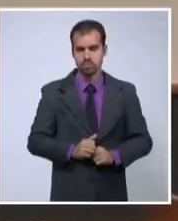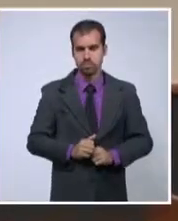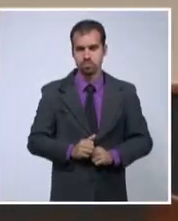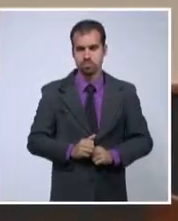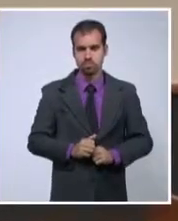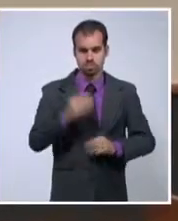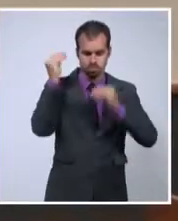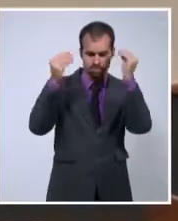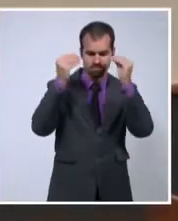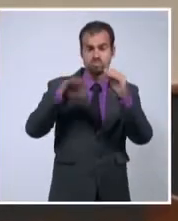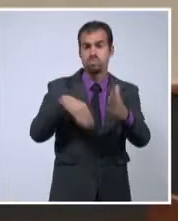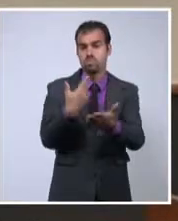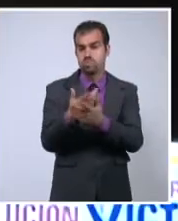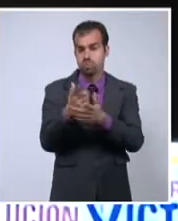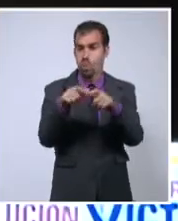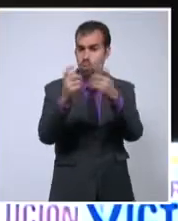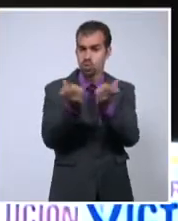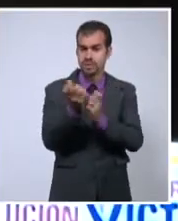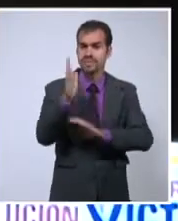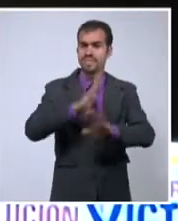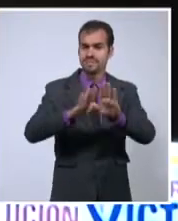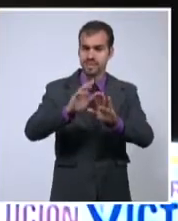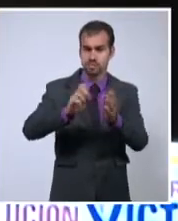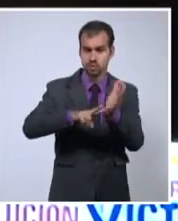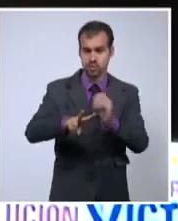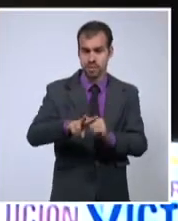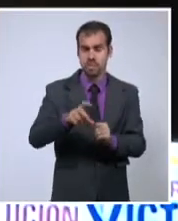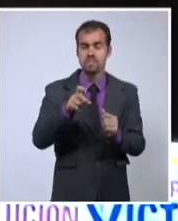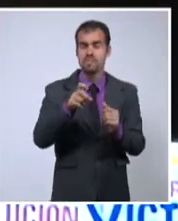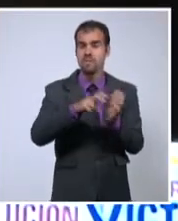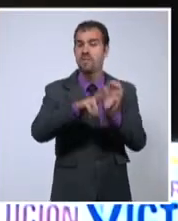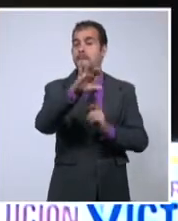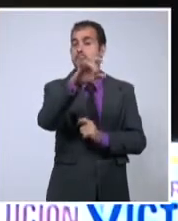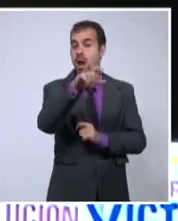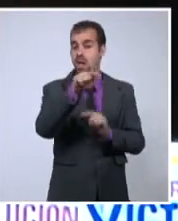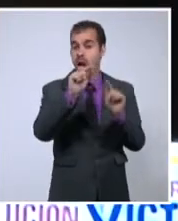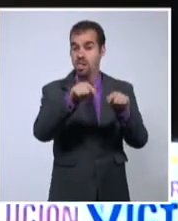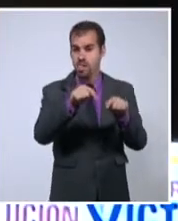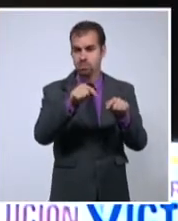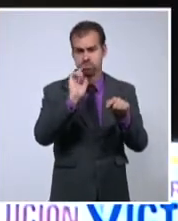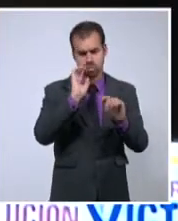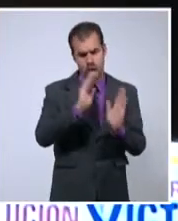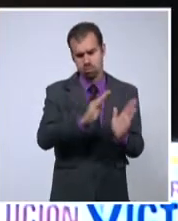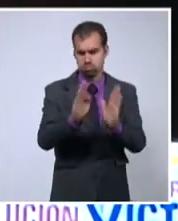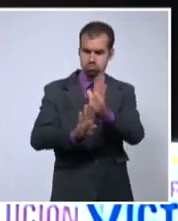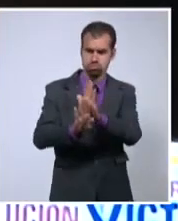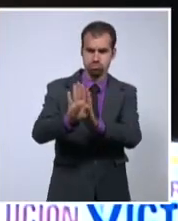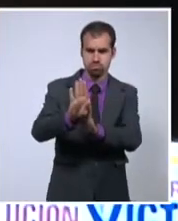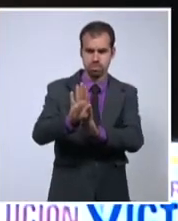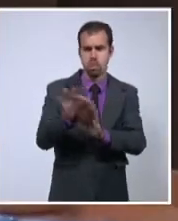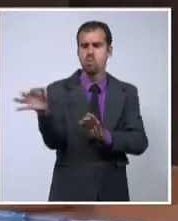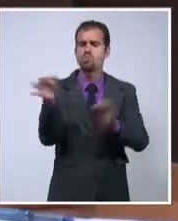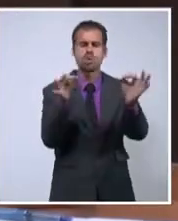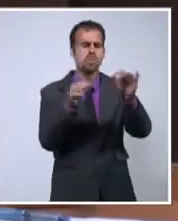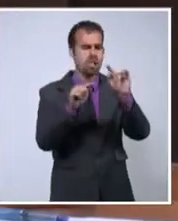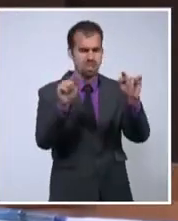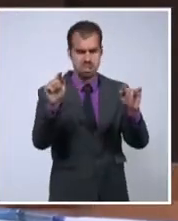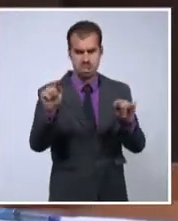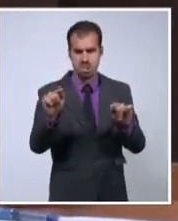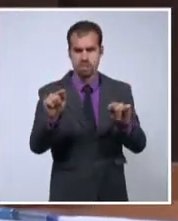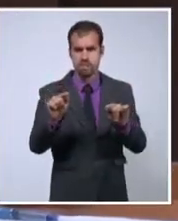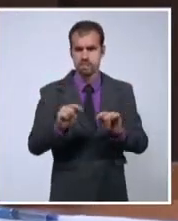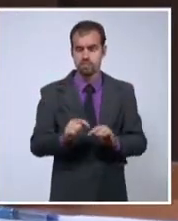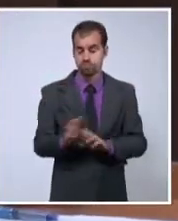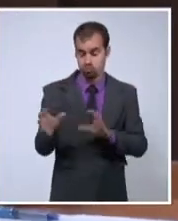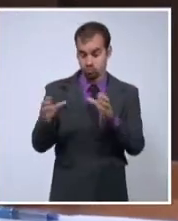propuesta del Consejo de Defensa Provincial de Pinal de Río sobre el cambio de fase y etapa en varios municipios y en la provincia, el grupo